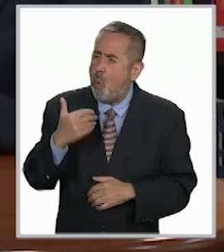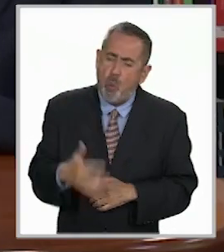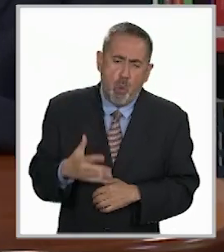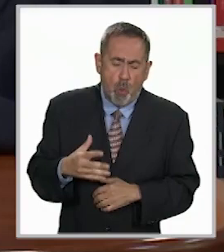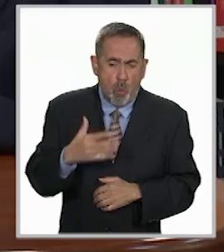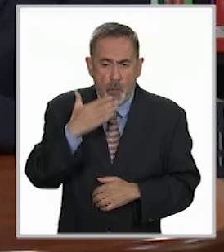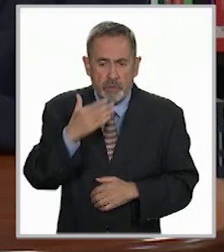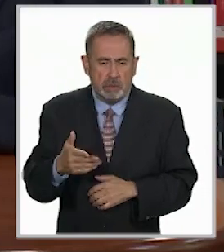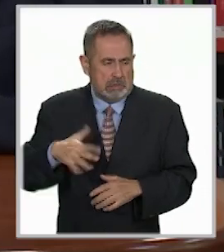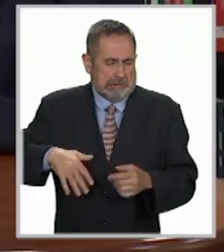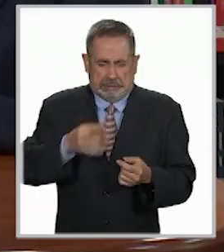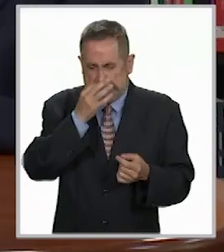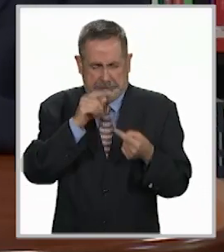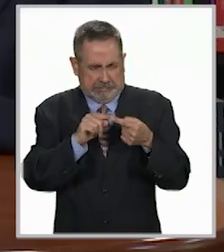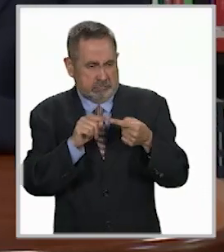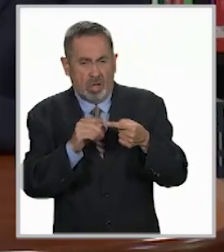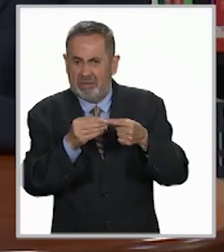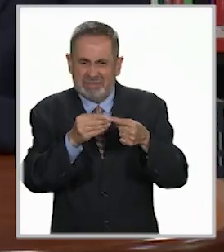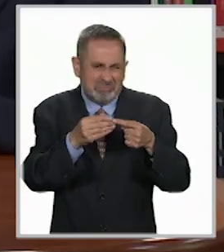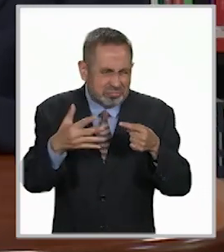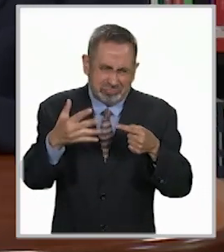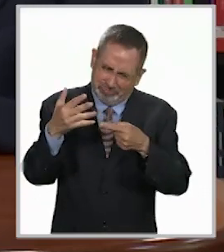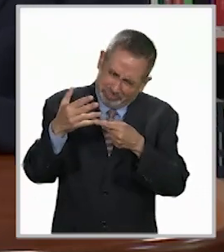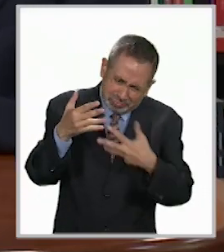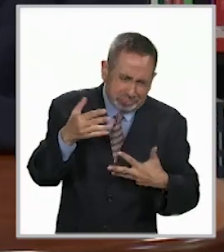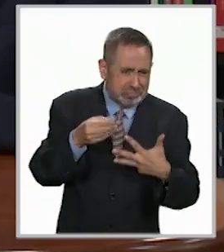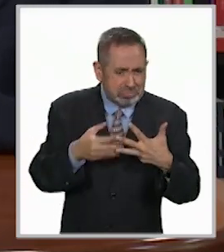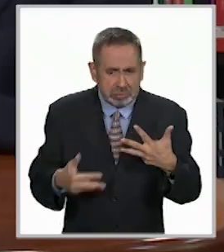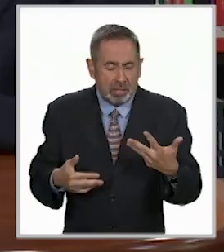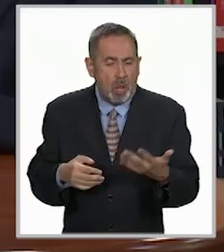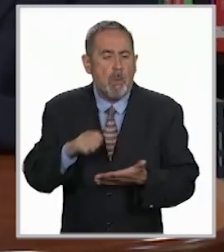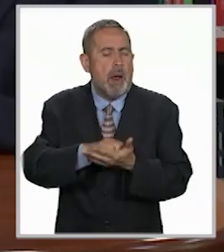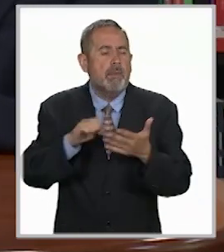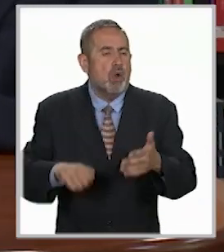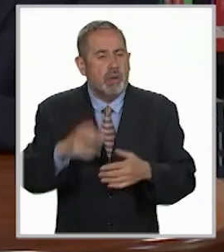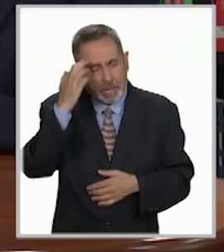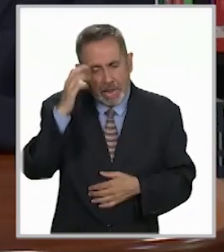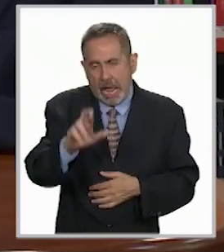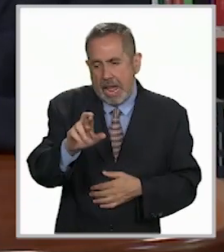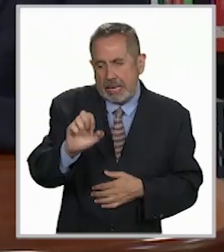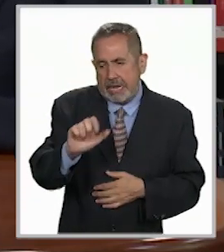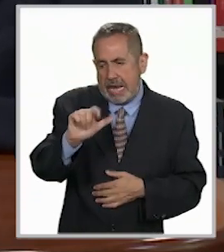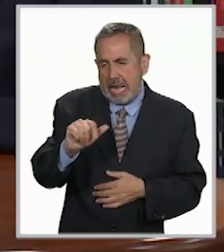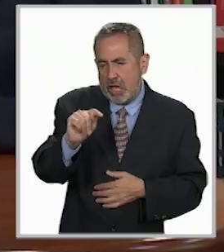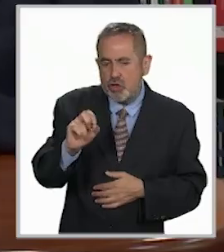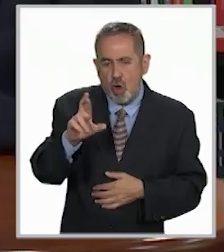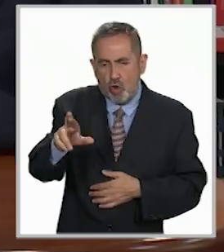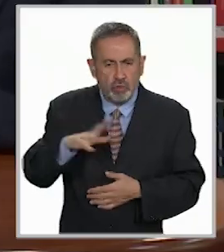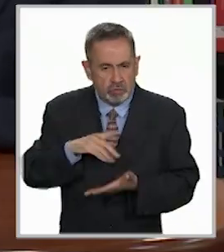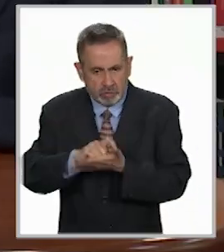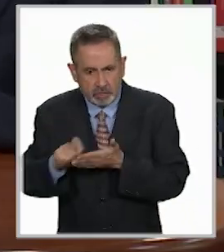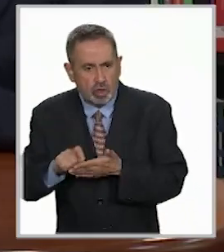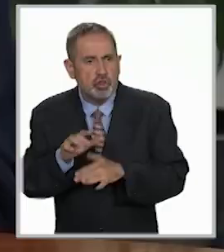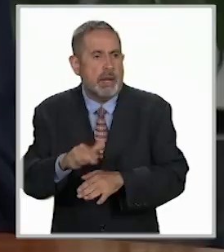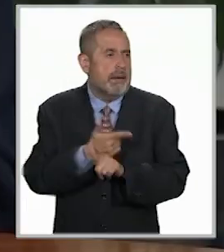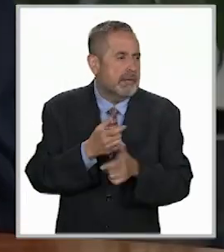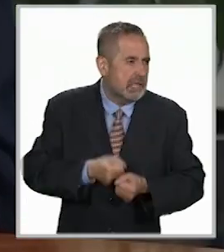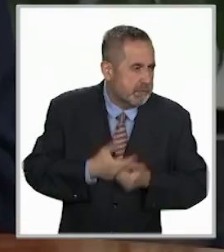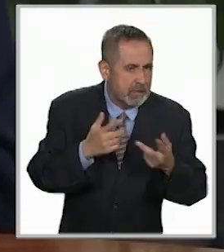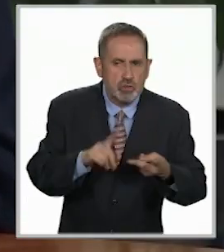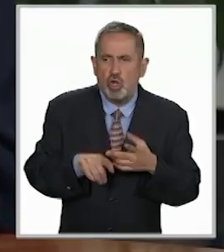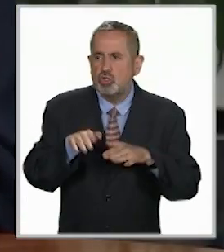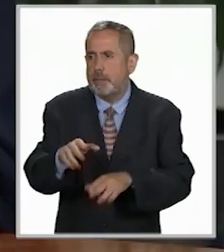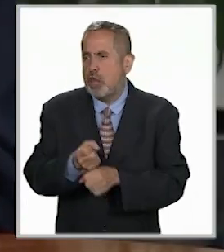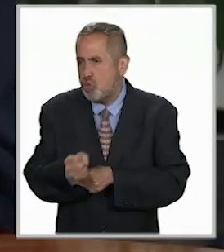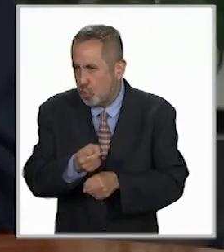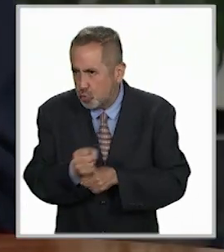que hay. Es un mundo, ¿no? O sea, ahorita mencioné solamente algunos, pero, por ejemplo, los relatores. Los relatores existen, relatores de libertad